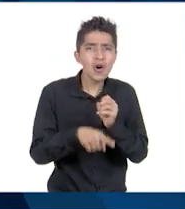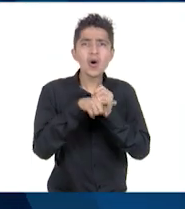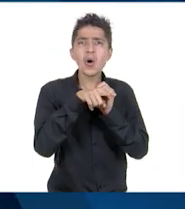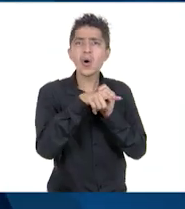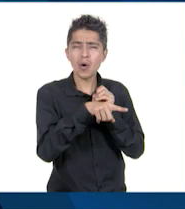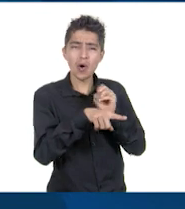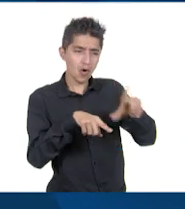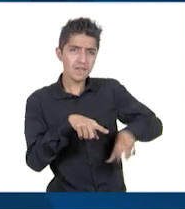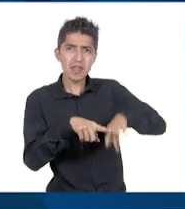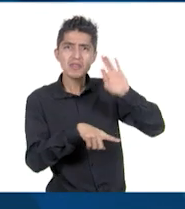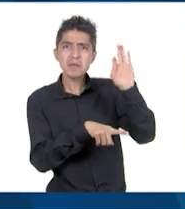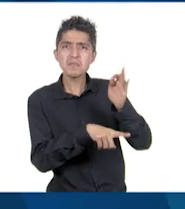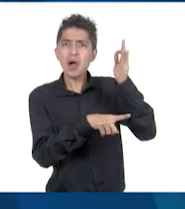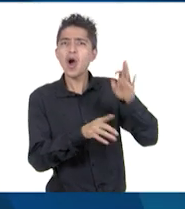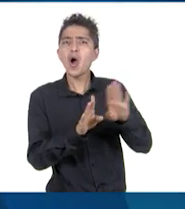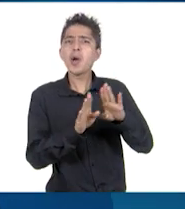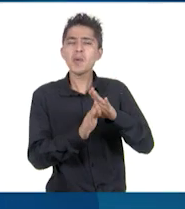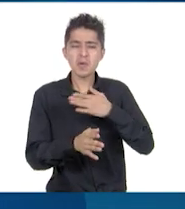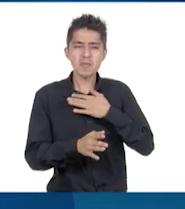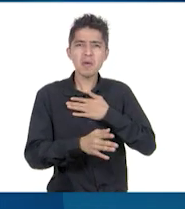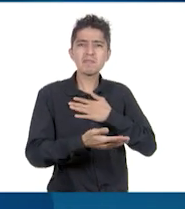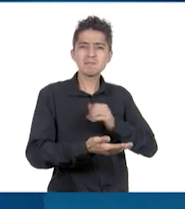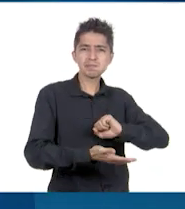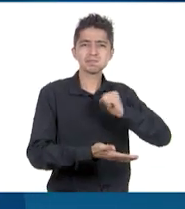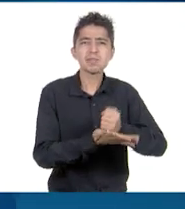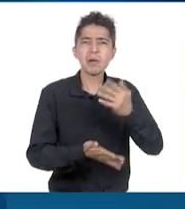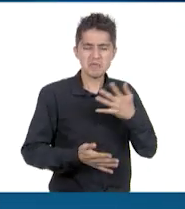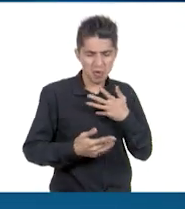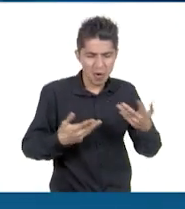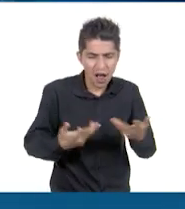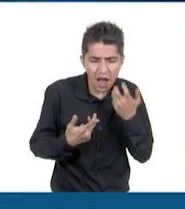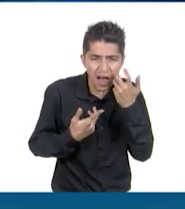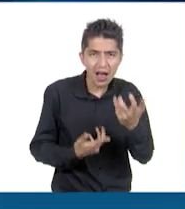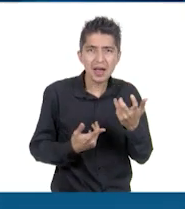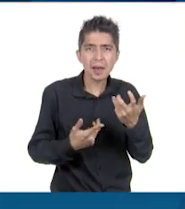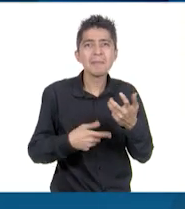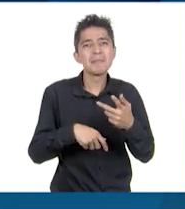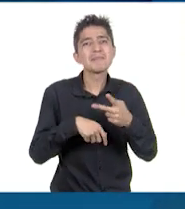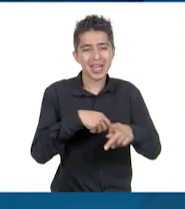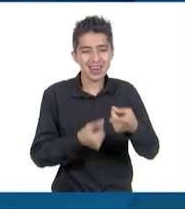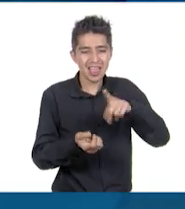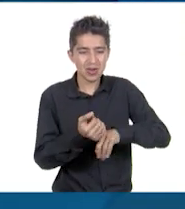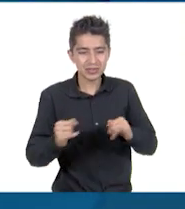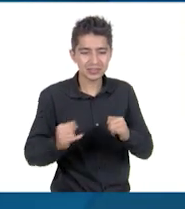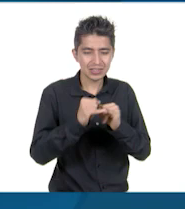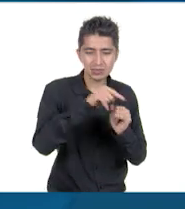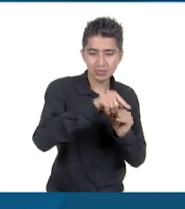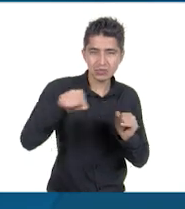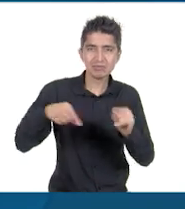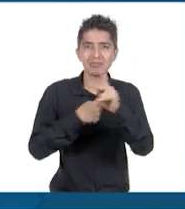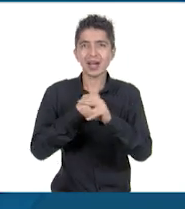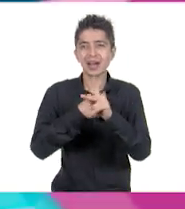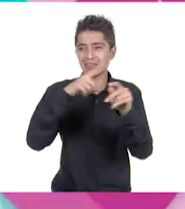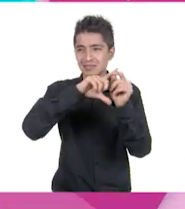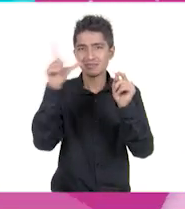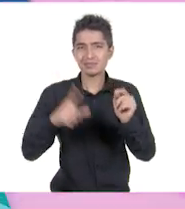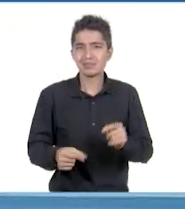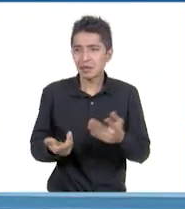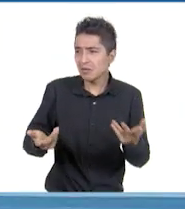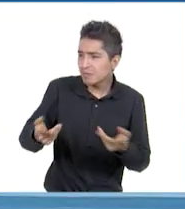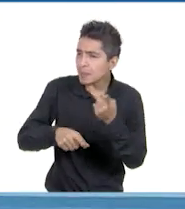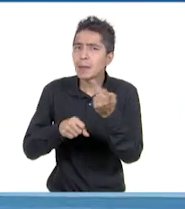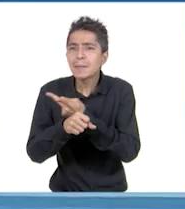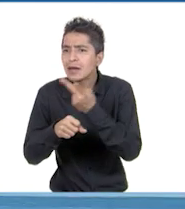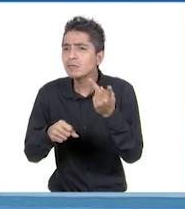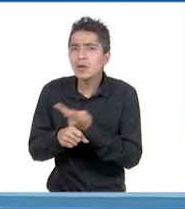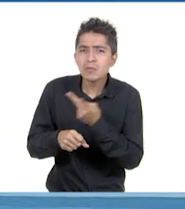violenta del Ejecutivo Federal ha puesto en peligro las instituciones nacionales. Uy, ¿y qué pasó, maestra? ¿Qué